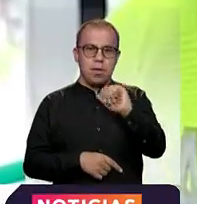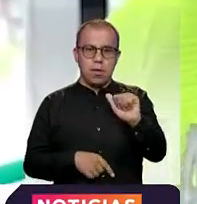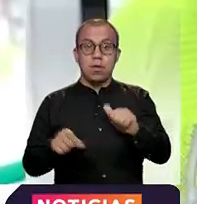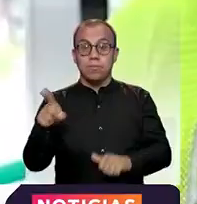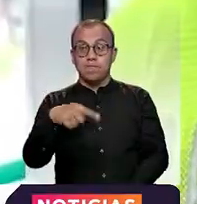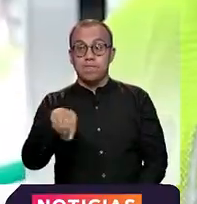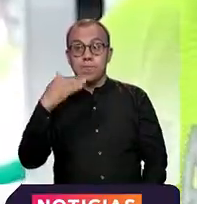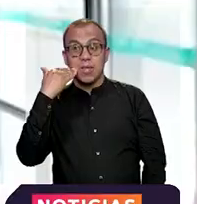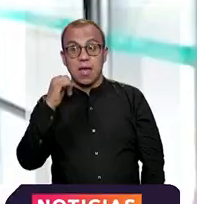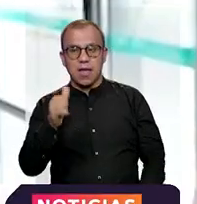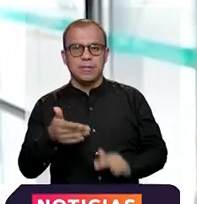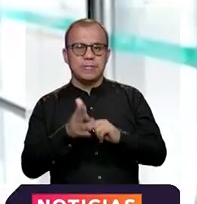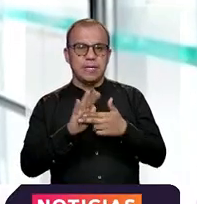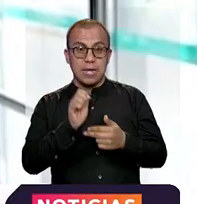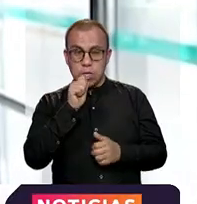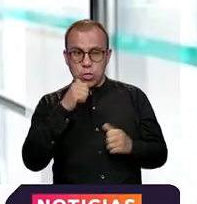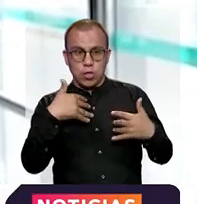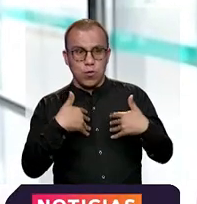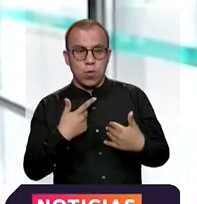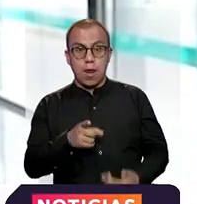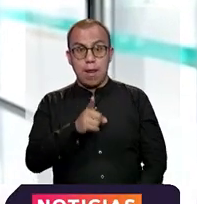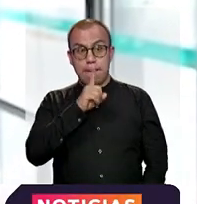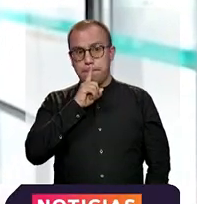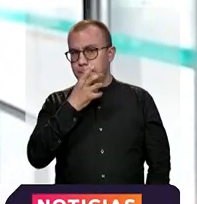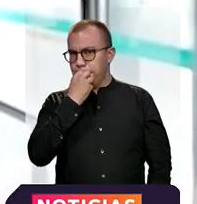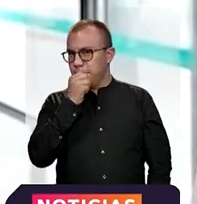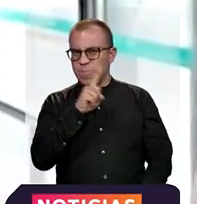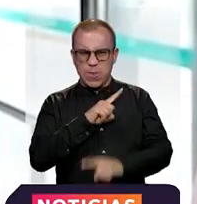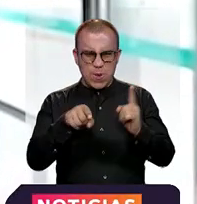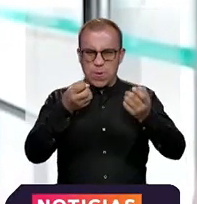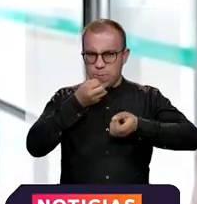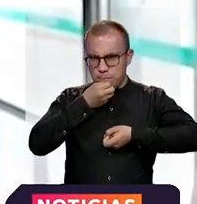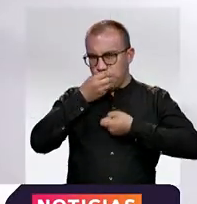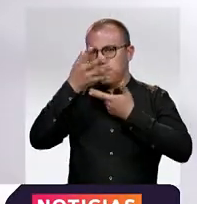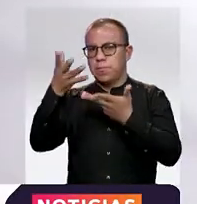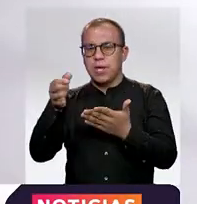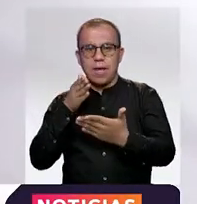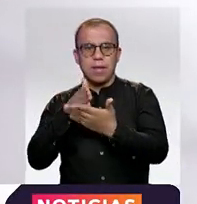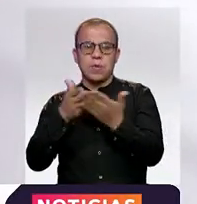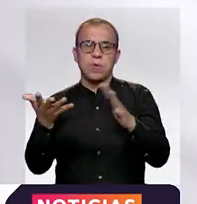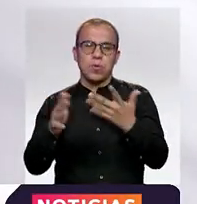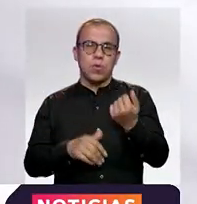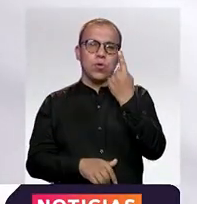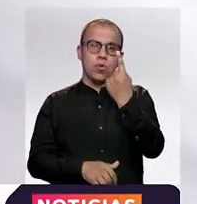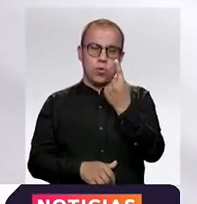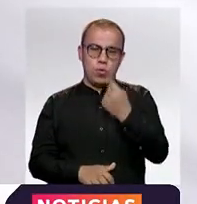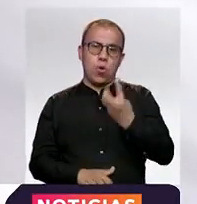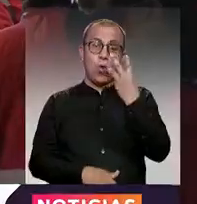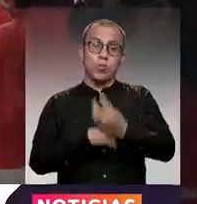las mujeres víctimas es a que denuncien el acoso, delito que contempla una pena entre 1 y 3 años de cárcel.